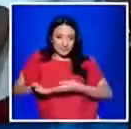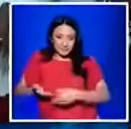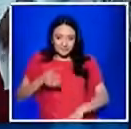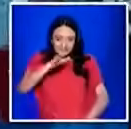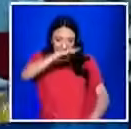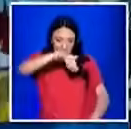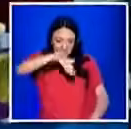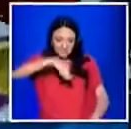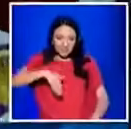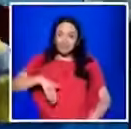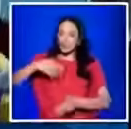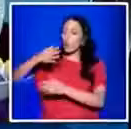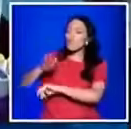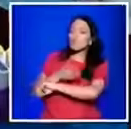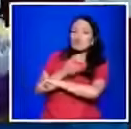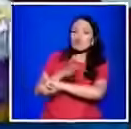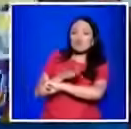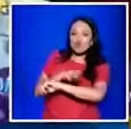favor.